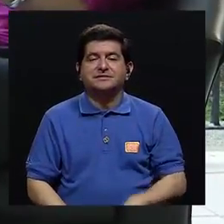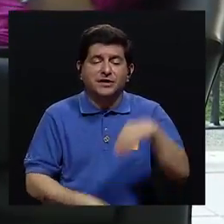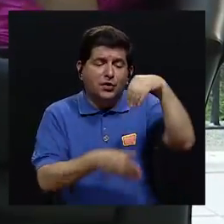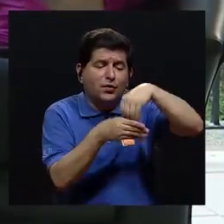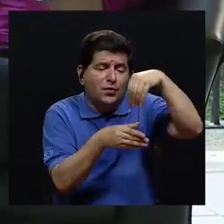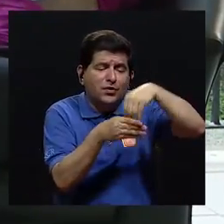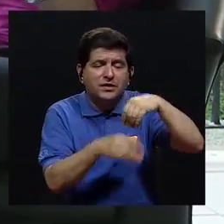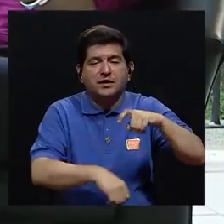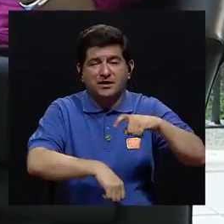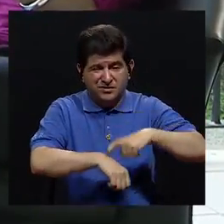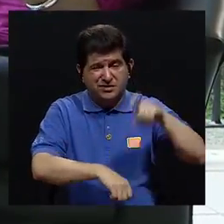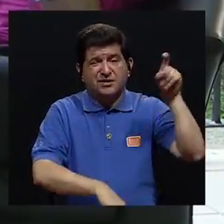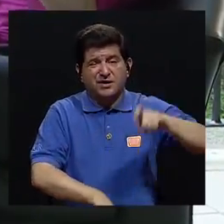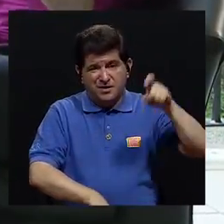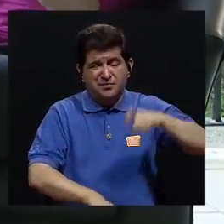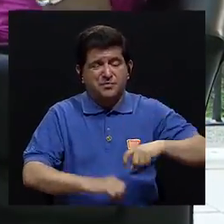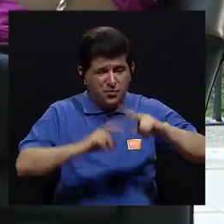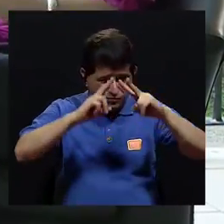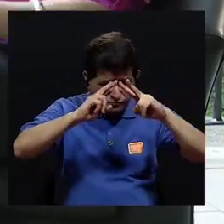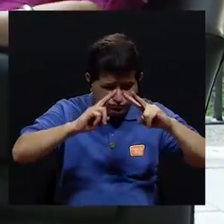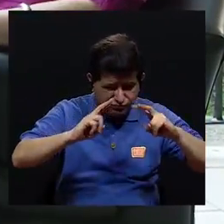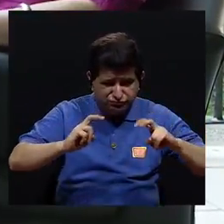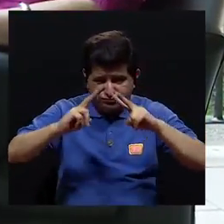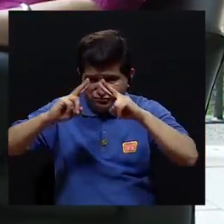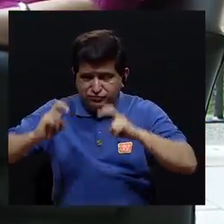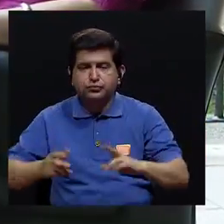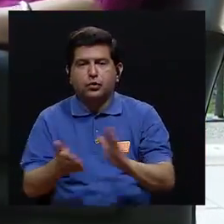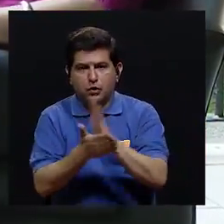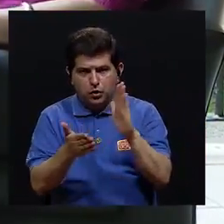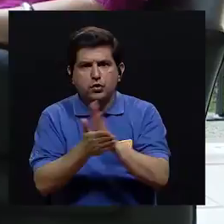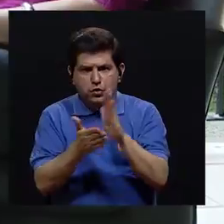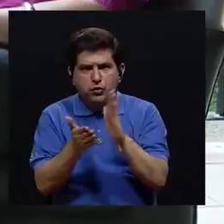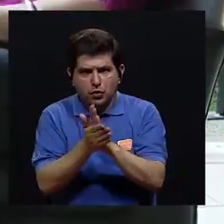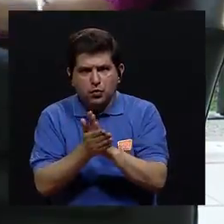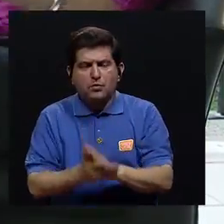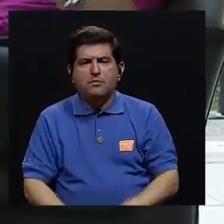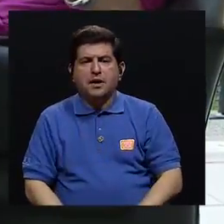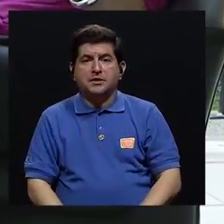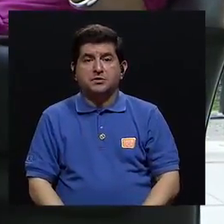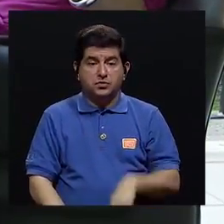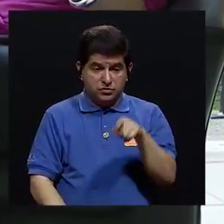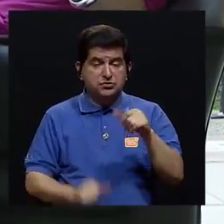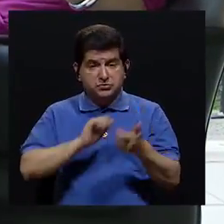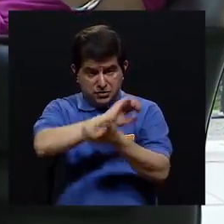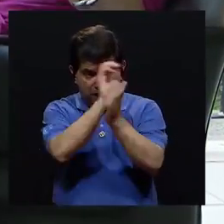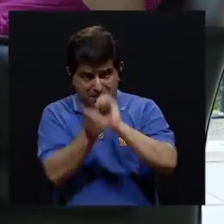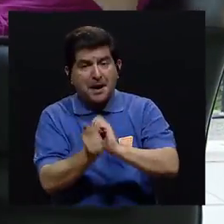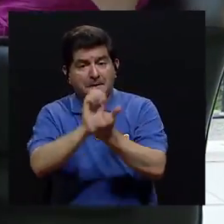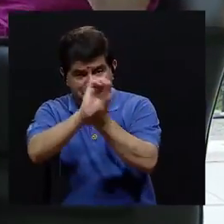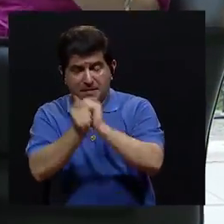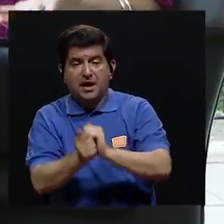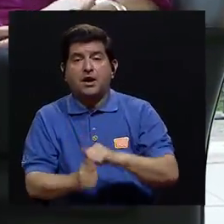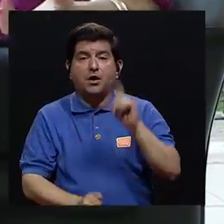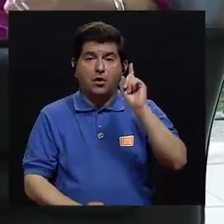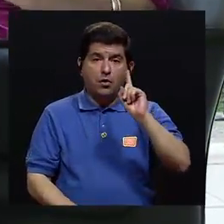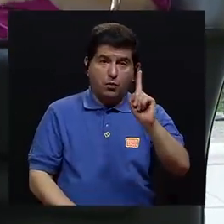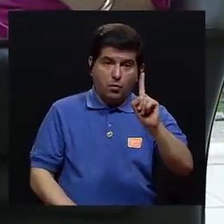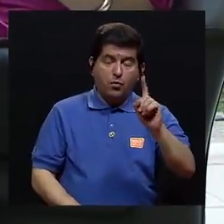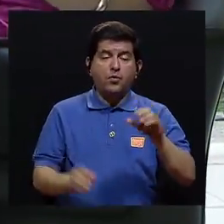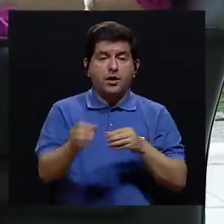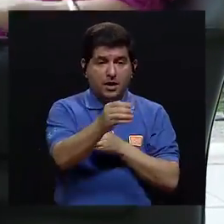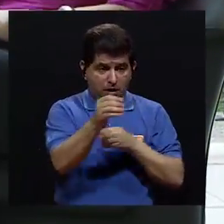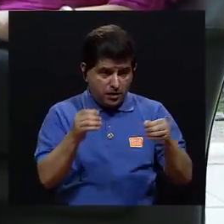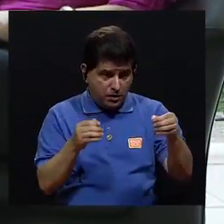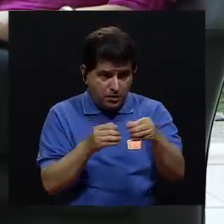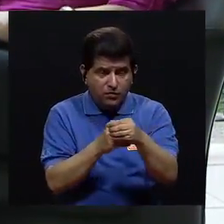contenido. Esto lleva un tiempo poder hacer todo este análisis y son documentos vivos. Hoy muchas veces en una organización tenemos aquí una